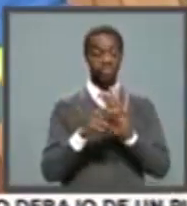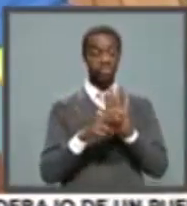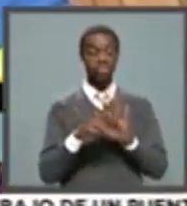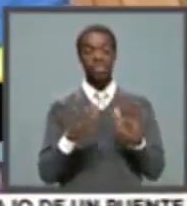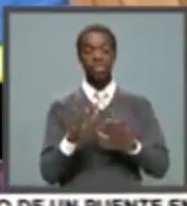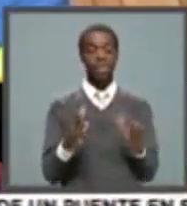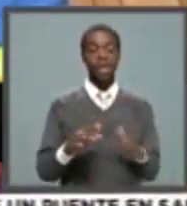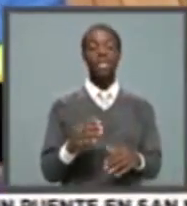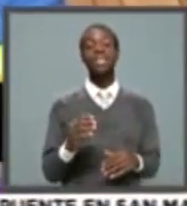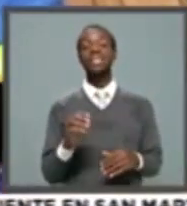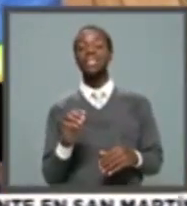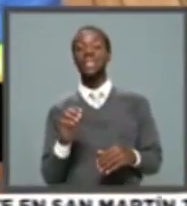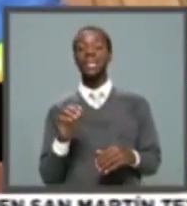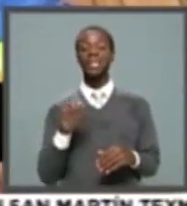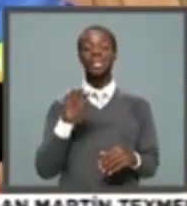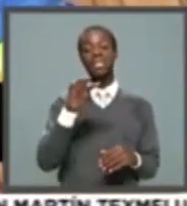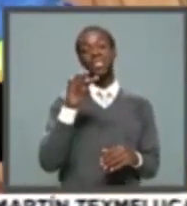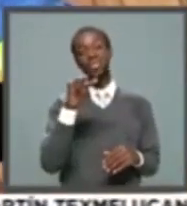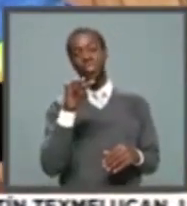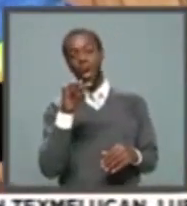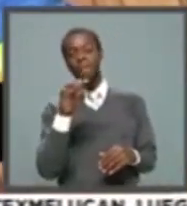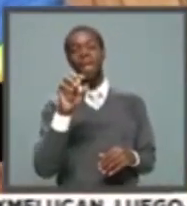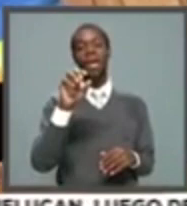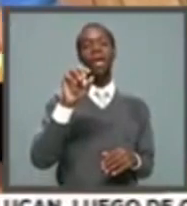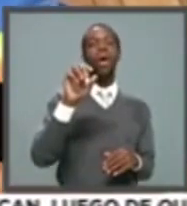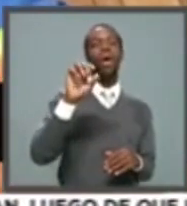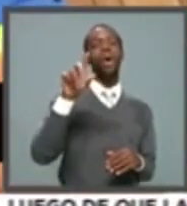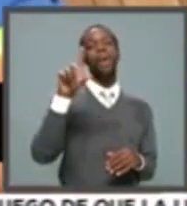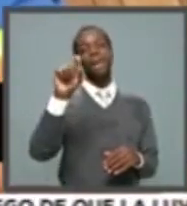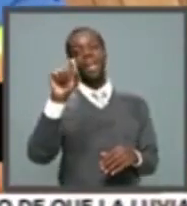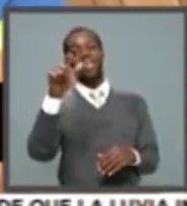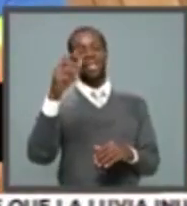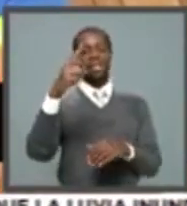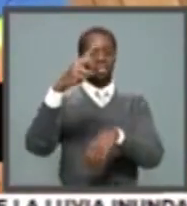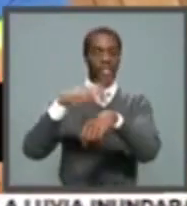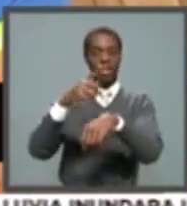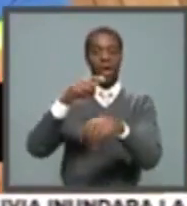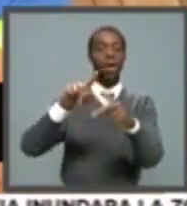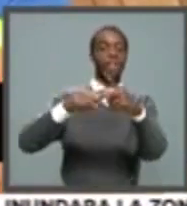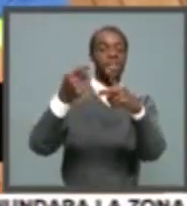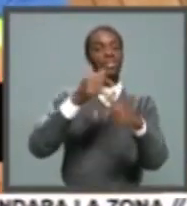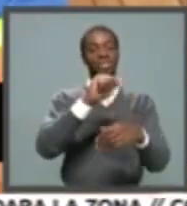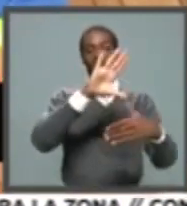19 o 20 contra América en México. Es el Es la primera jornada